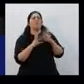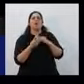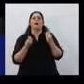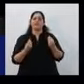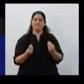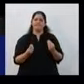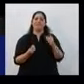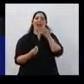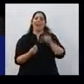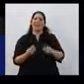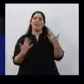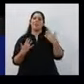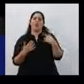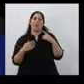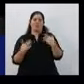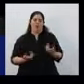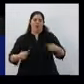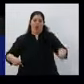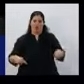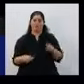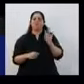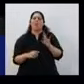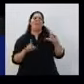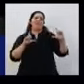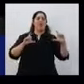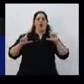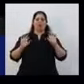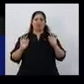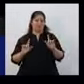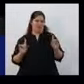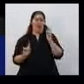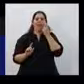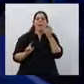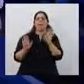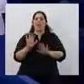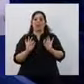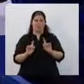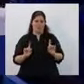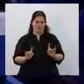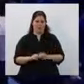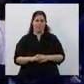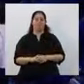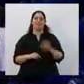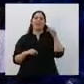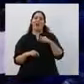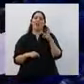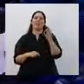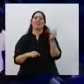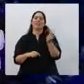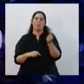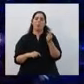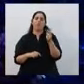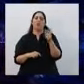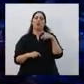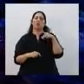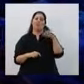que la argentina tenga provecho no alcanzan con las fotos y con un g20 ahora los 30 segundos de